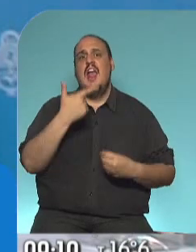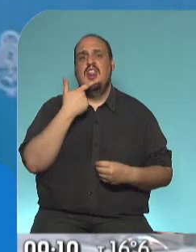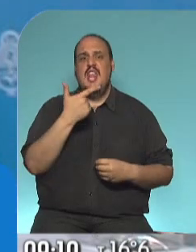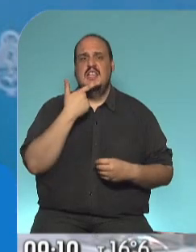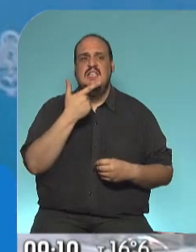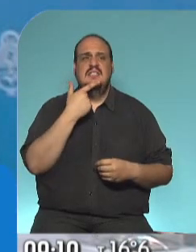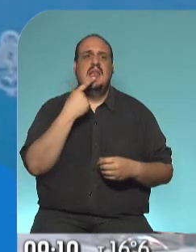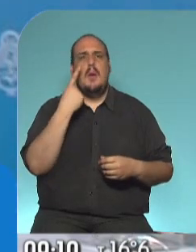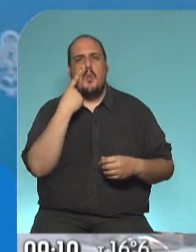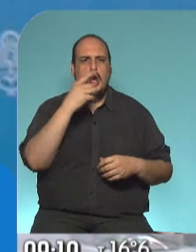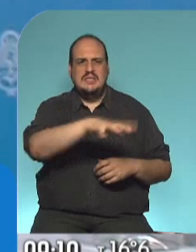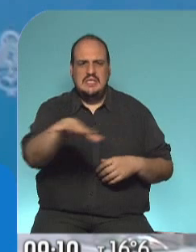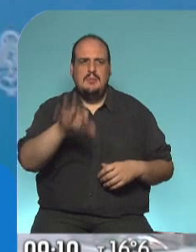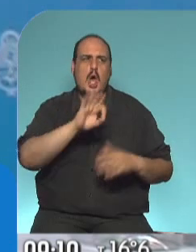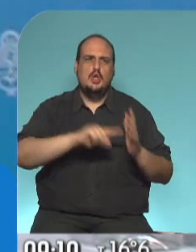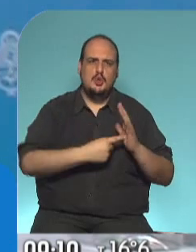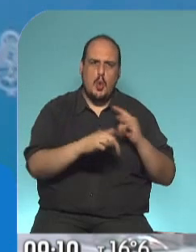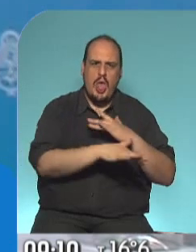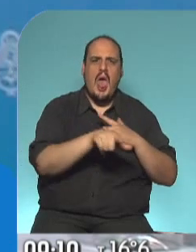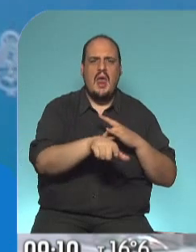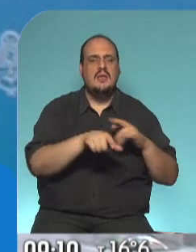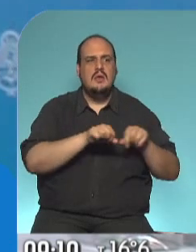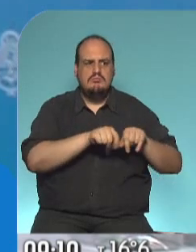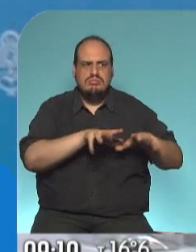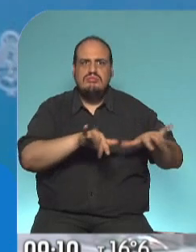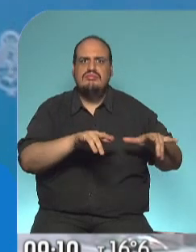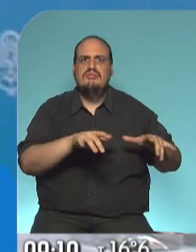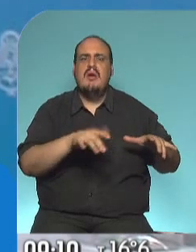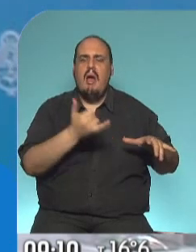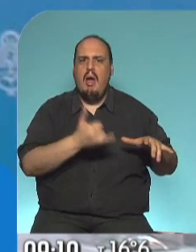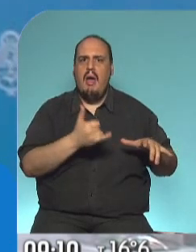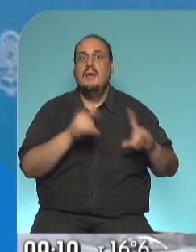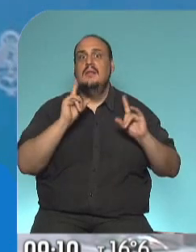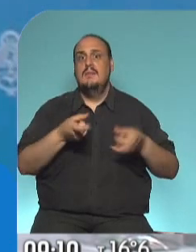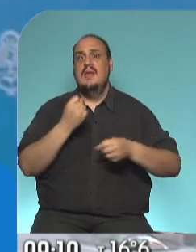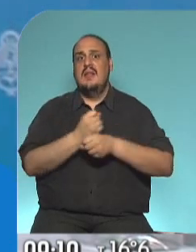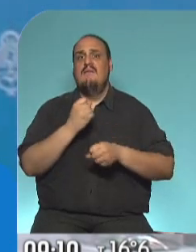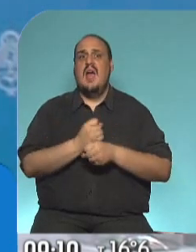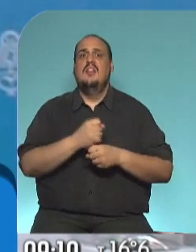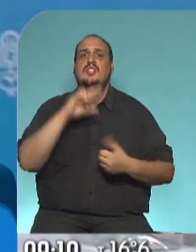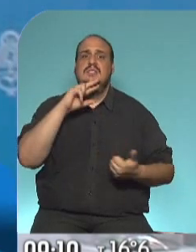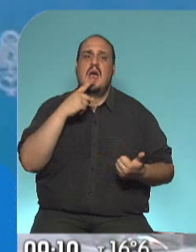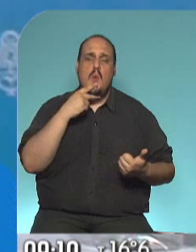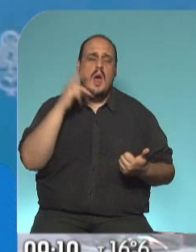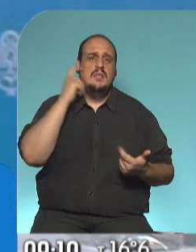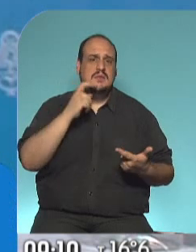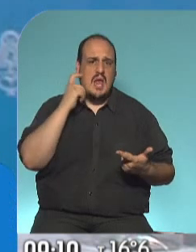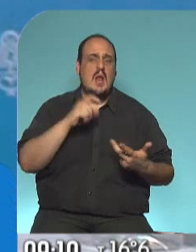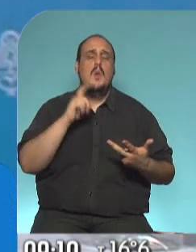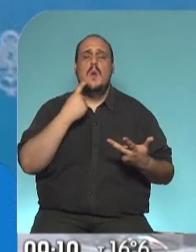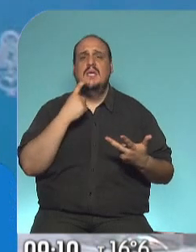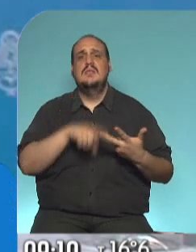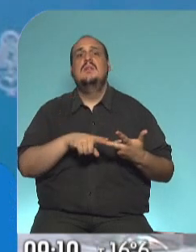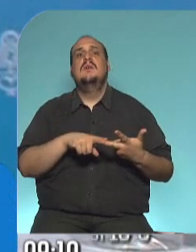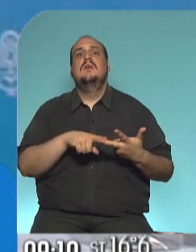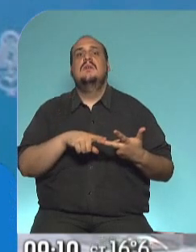aglomerados urbanos con transmisión comunitaria extendida y trabajando con san juan con san luís con córdoba en río cuarto